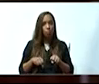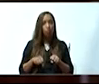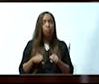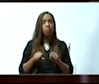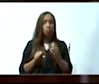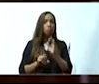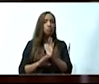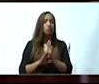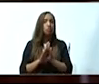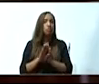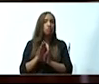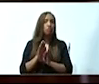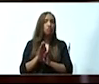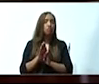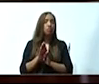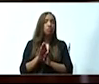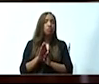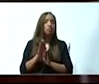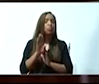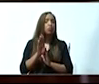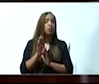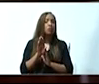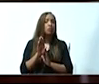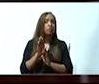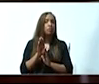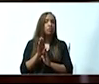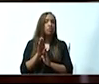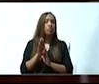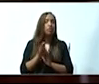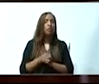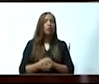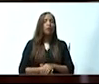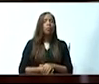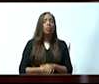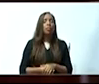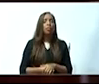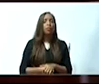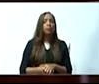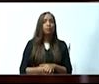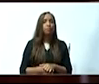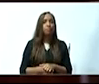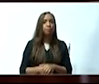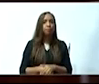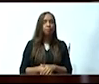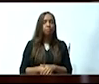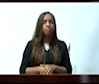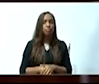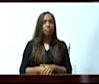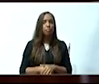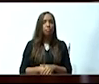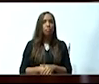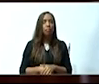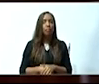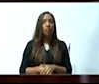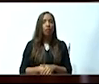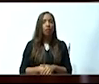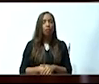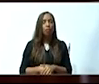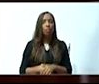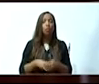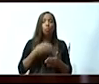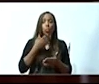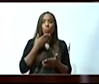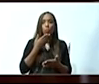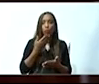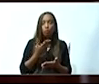esta empresa se vendiera, cuenta entonces con nuestro agrado y por